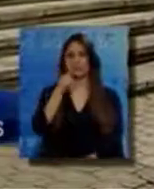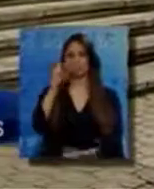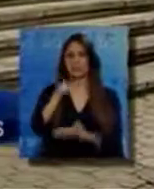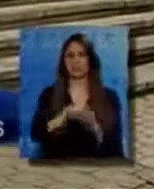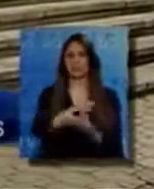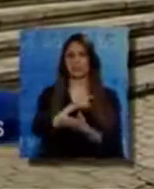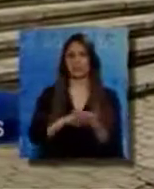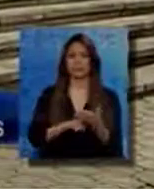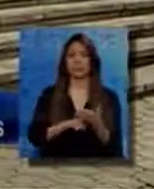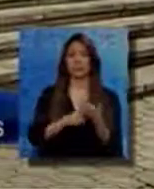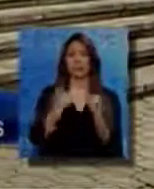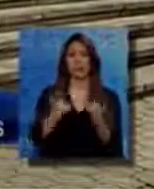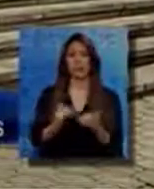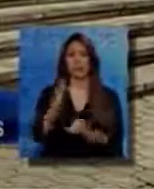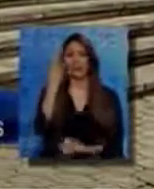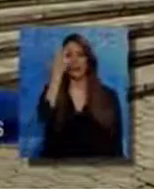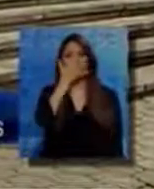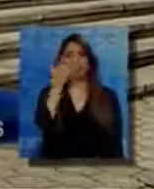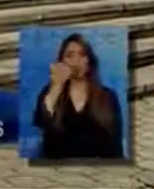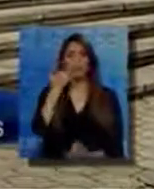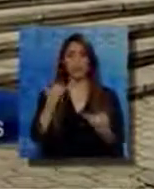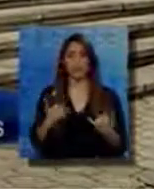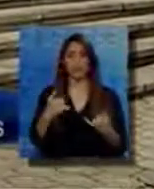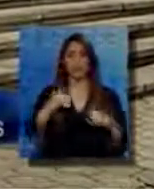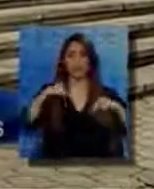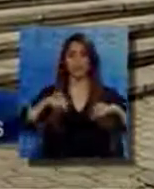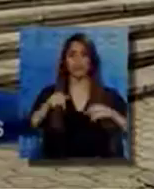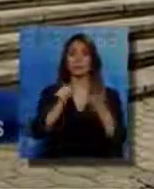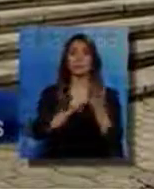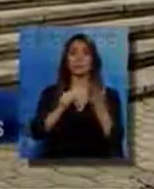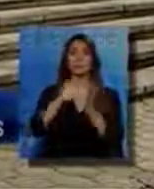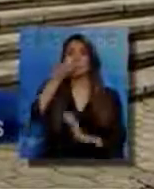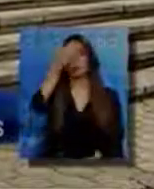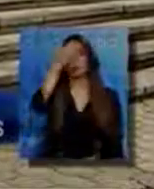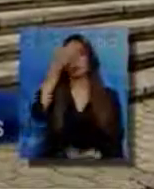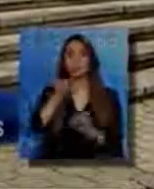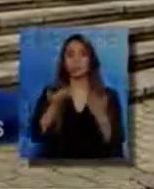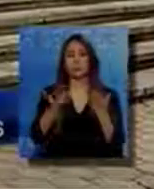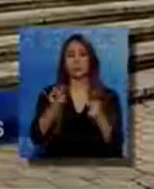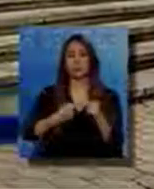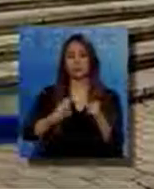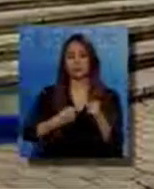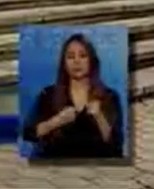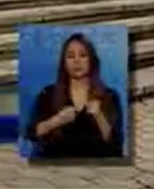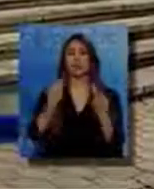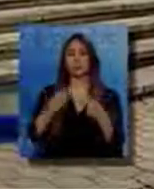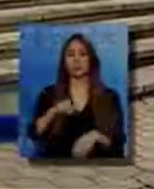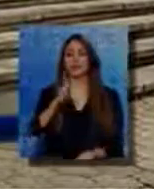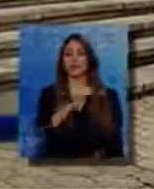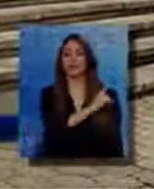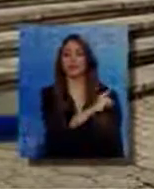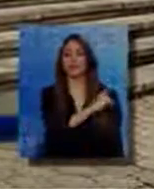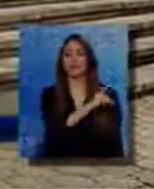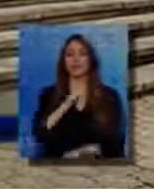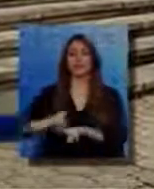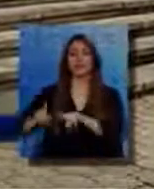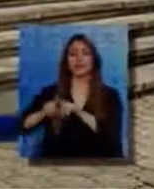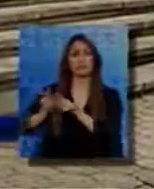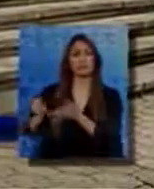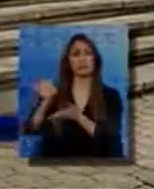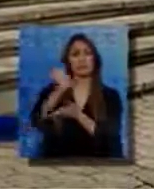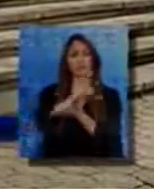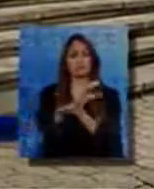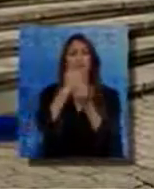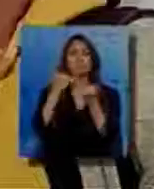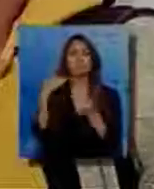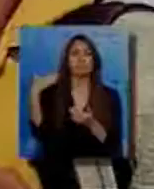aquello acontecía en la provincia de Esmeraldas, aquí en los exteriores, el Ministerio de Educación en Quito, también una delegación de padres de familias de diferentes provincias del país